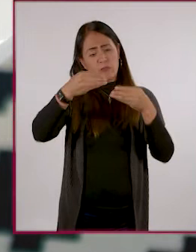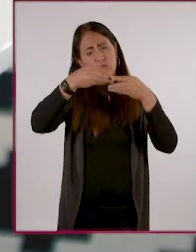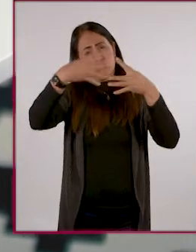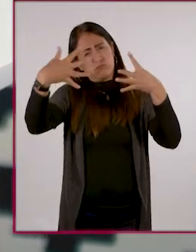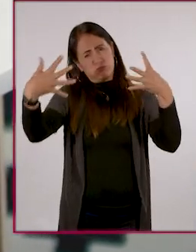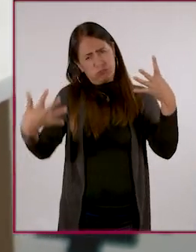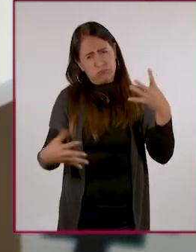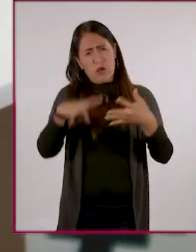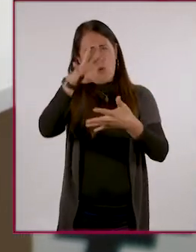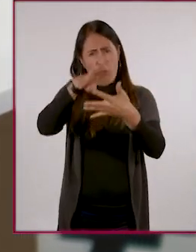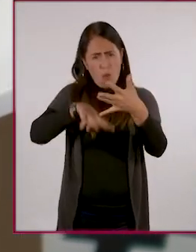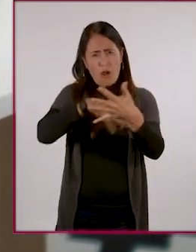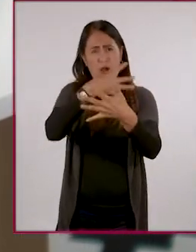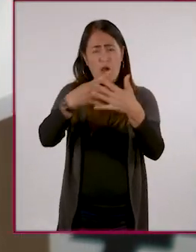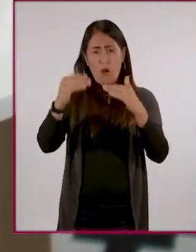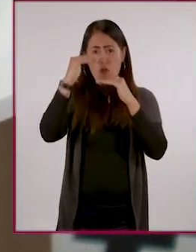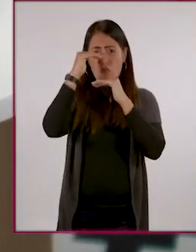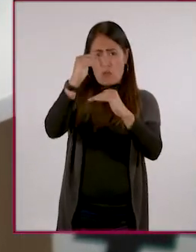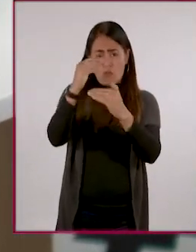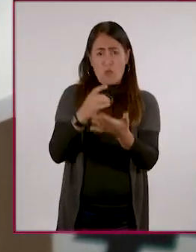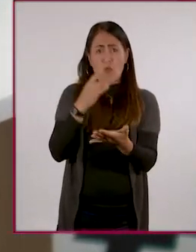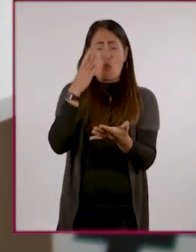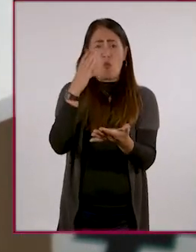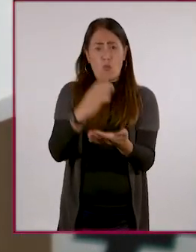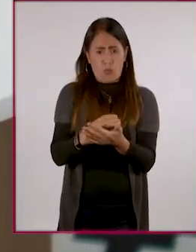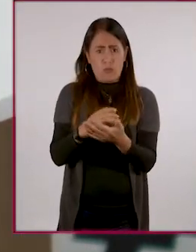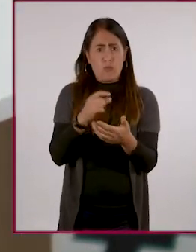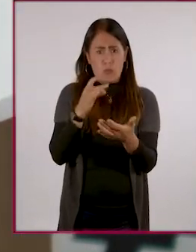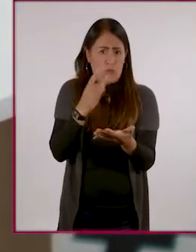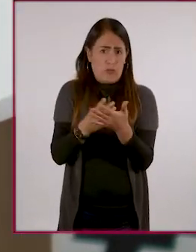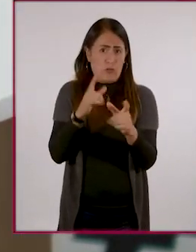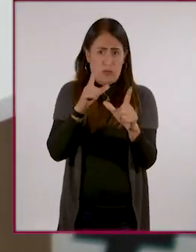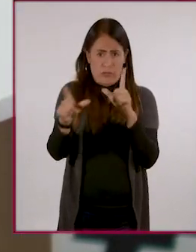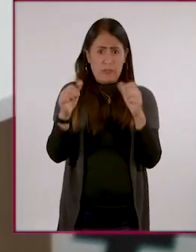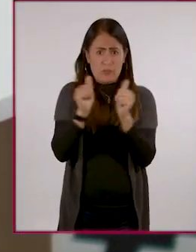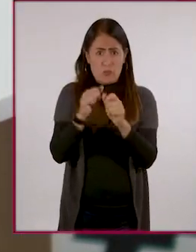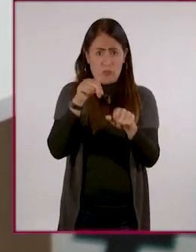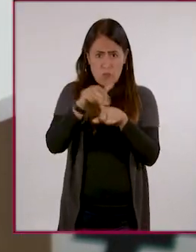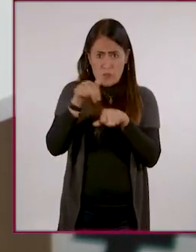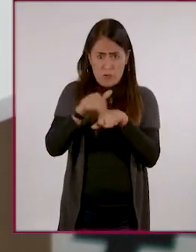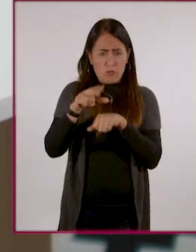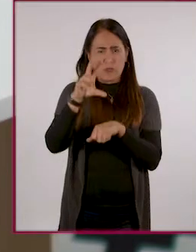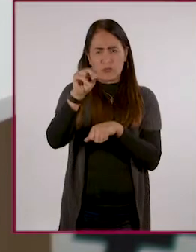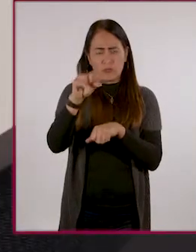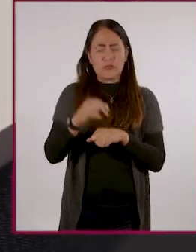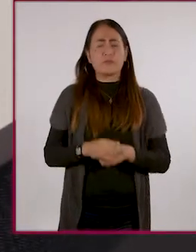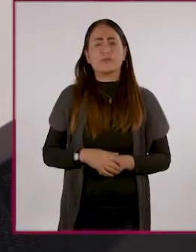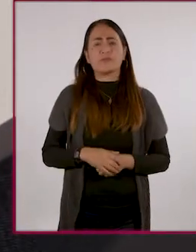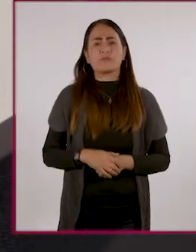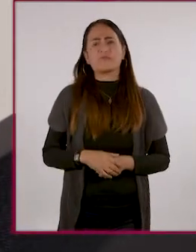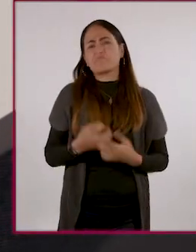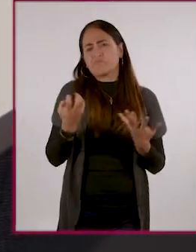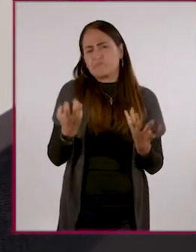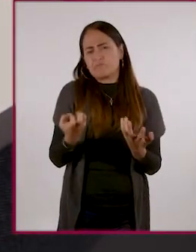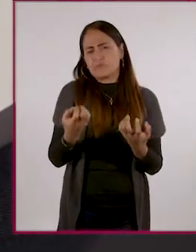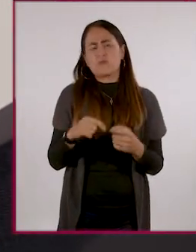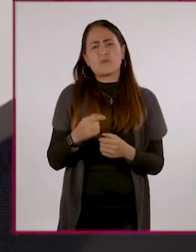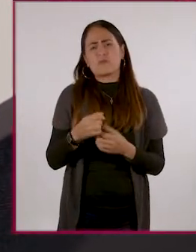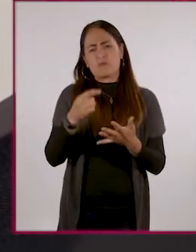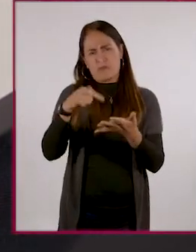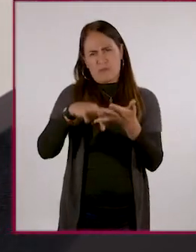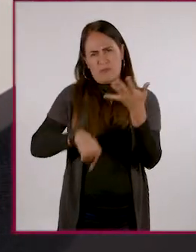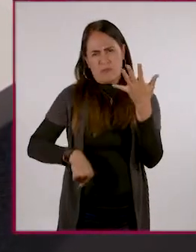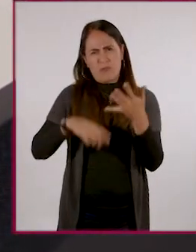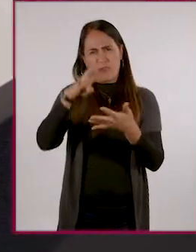que las posibilidades de las hojas de cálculo no se limitan a los comandos que aparecen en la barra de herramientas. Esto significa que